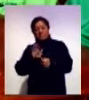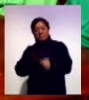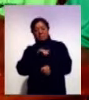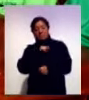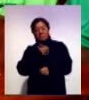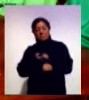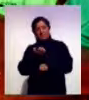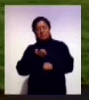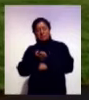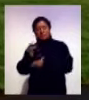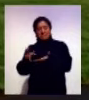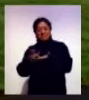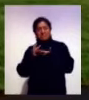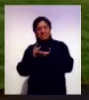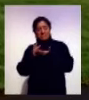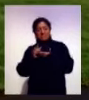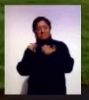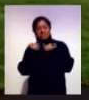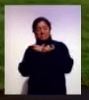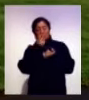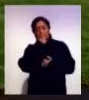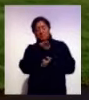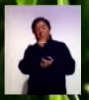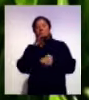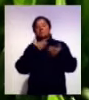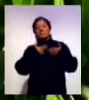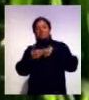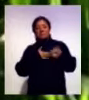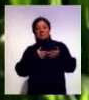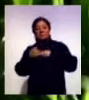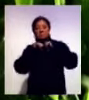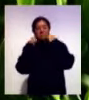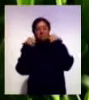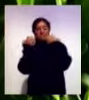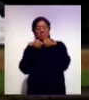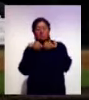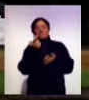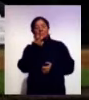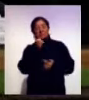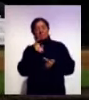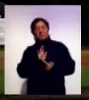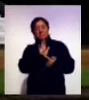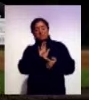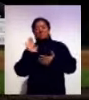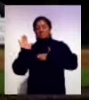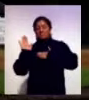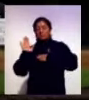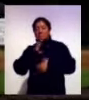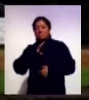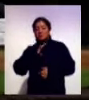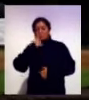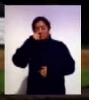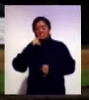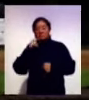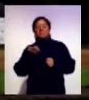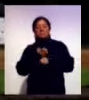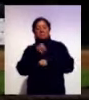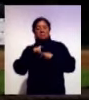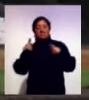el apoyo que reciben y señaló que la modernización del Estadio Tlahuicole es muestra del compromiso que existe para que el estado